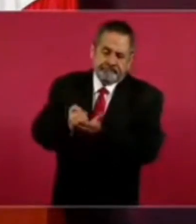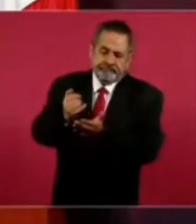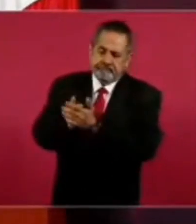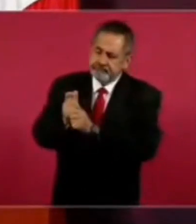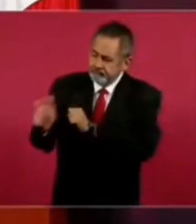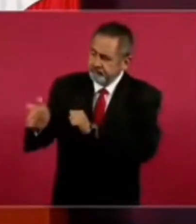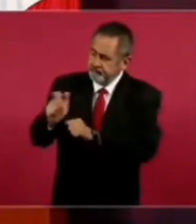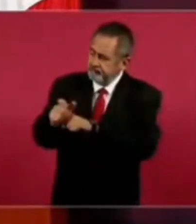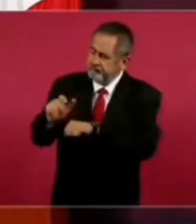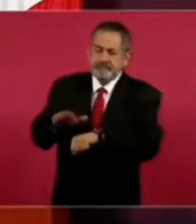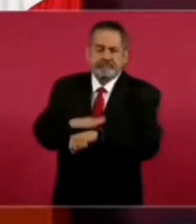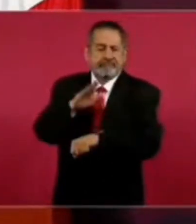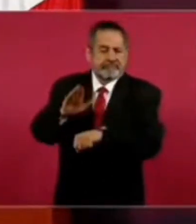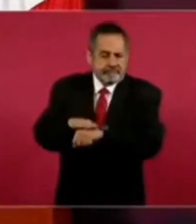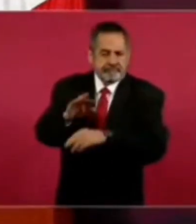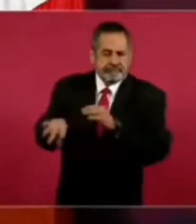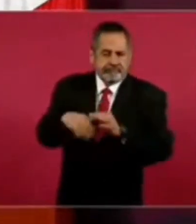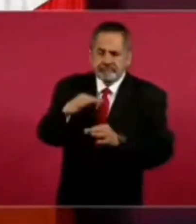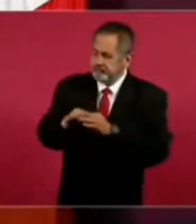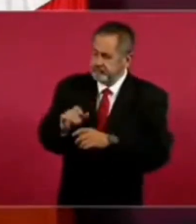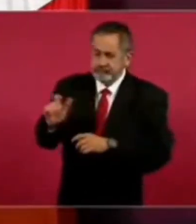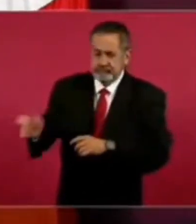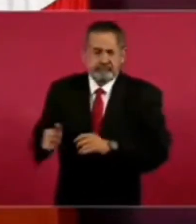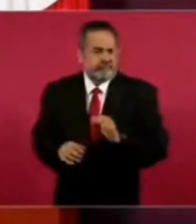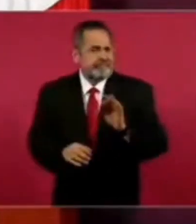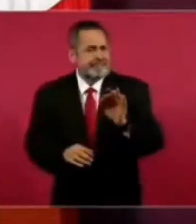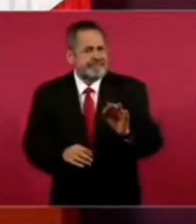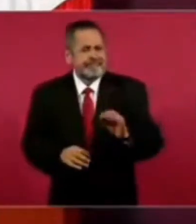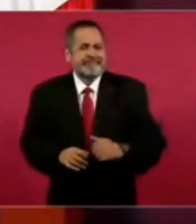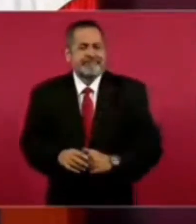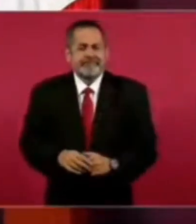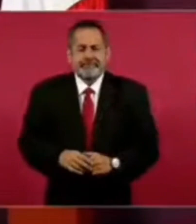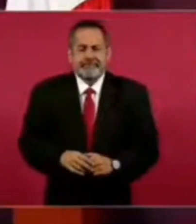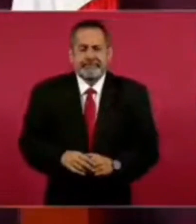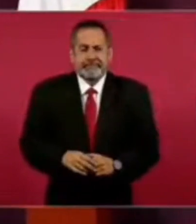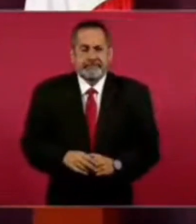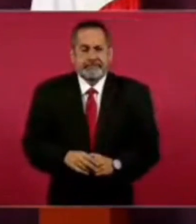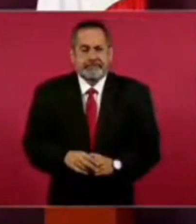portándose muy bien. Ya no hay